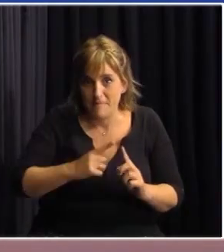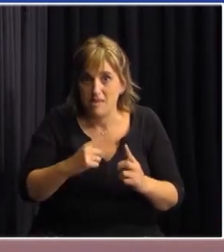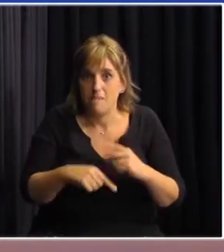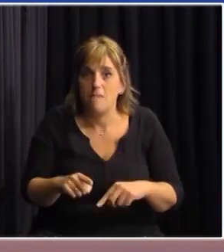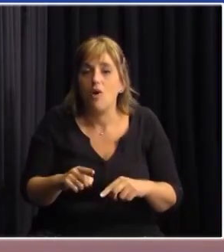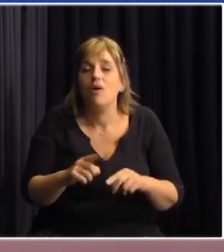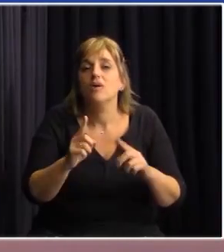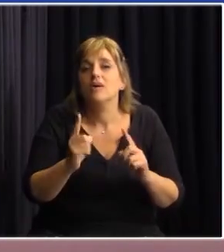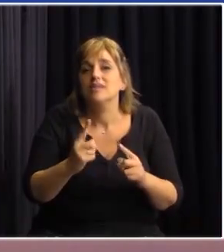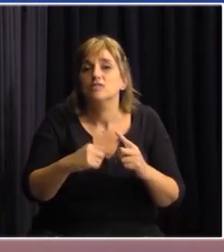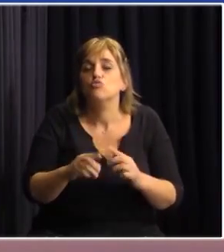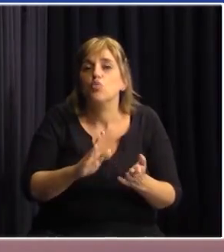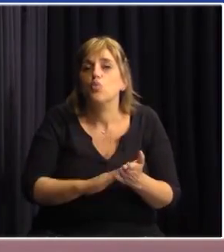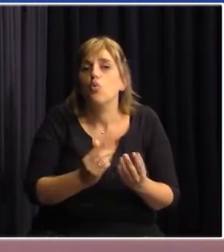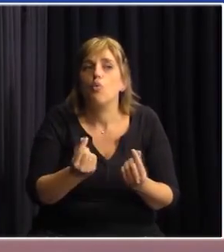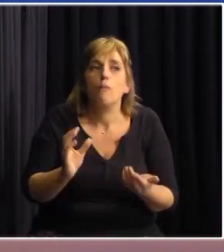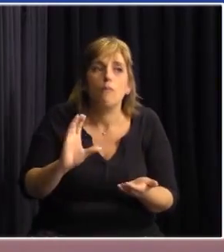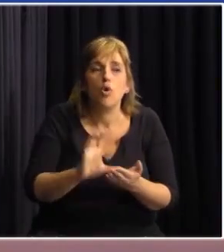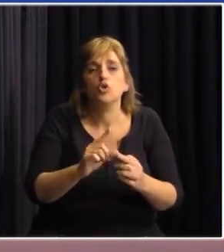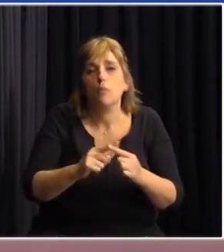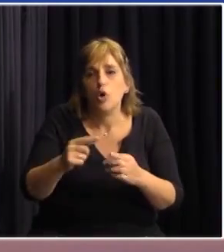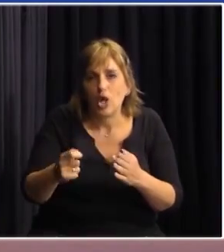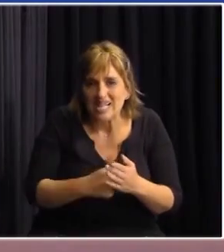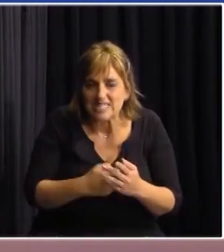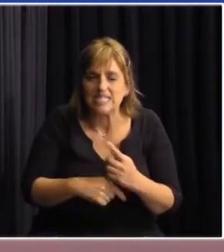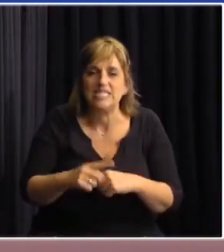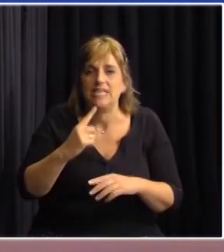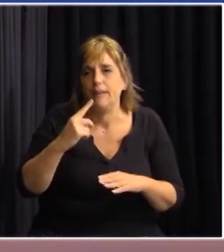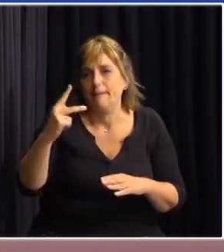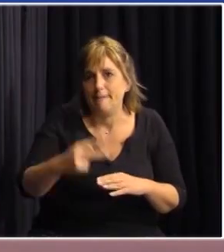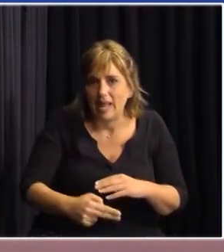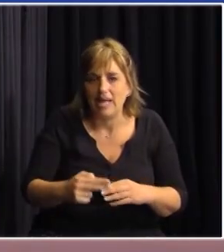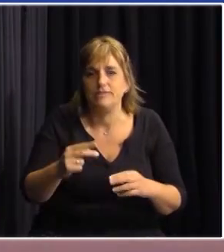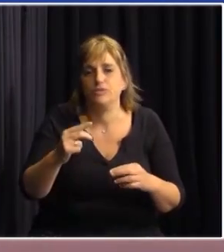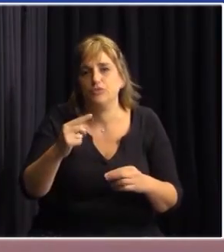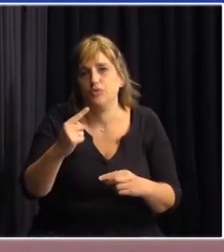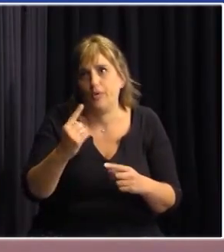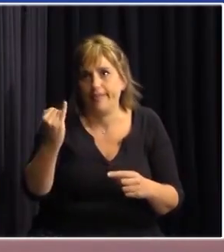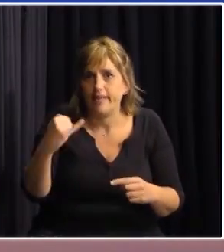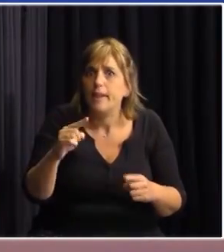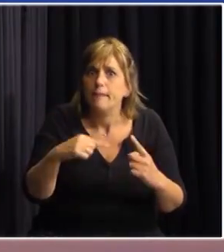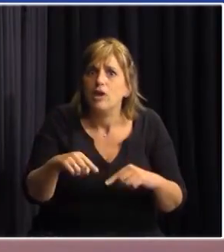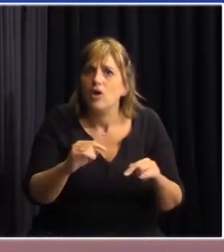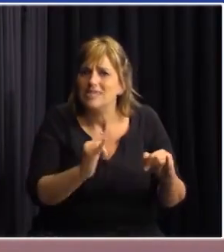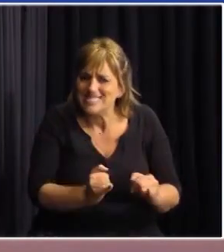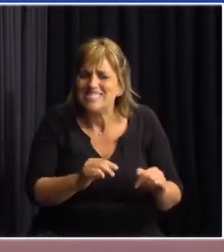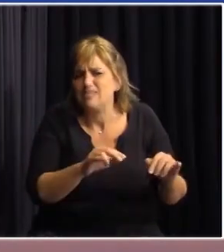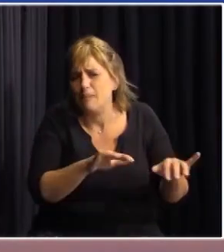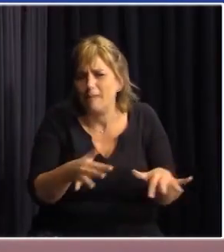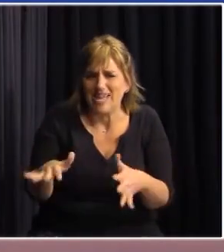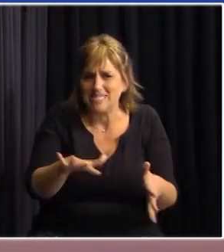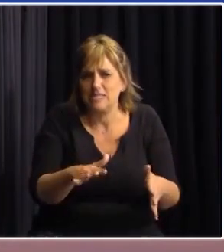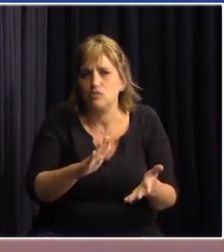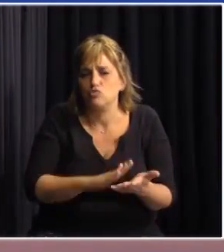cubierto por la garantía en cuanto a los plazos y la tasa de interés pero si va a tener un funcionamiento similar en